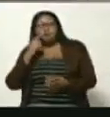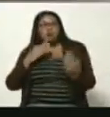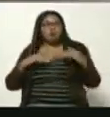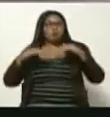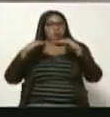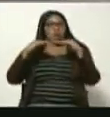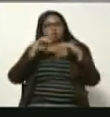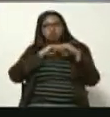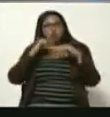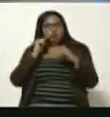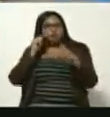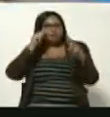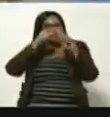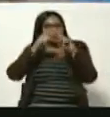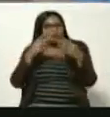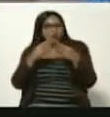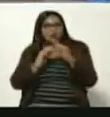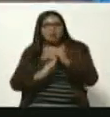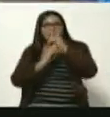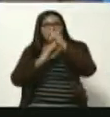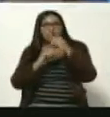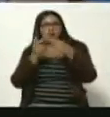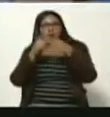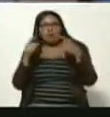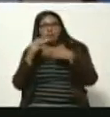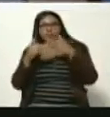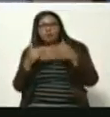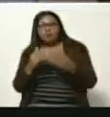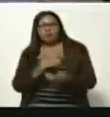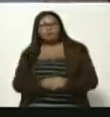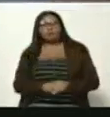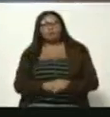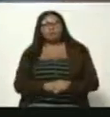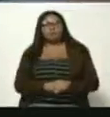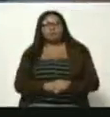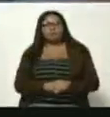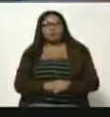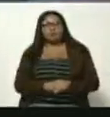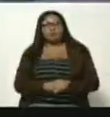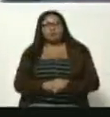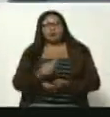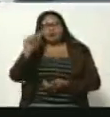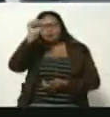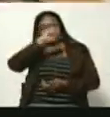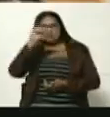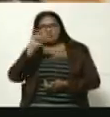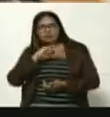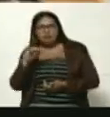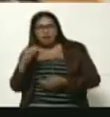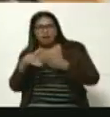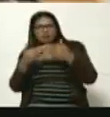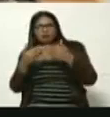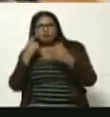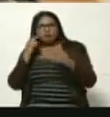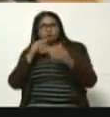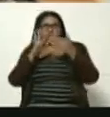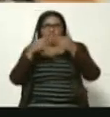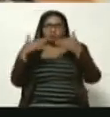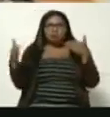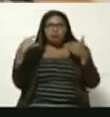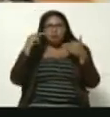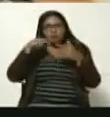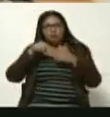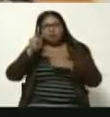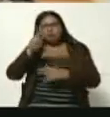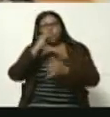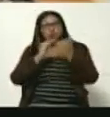para reconocer el liderazgo de la República de Azerbaiyán al frente de nuestro movimiento, especialmente a lo largo de estos